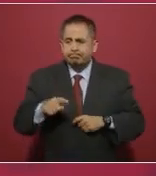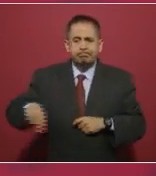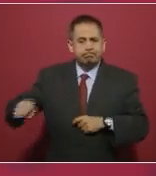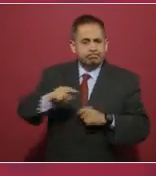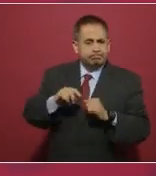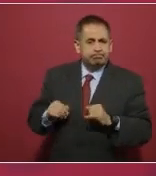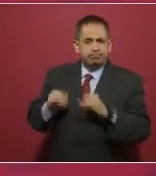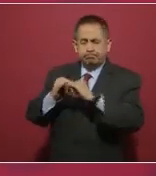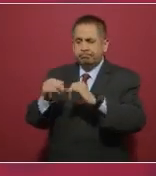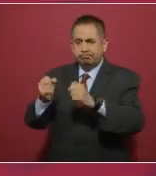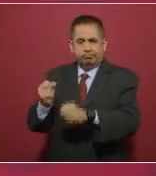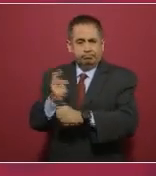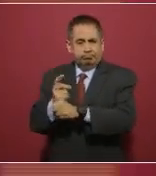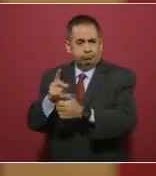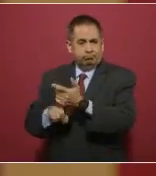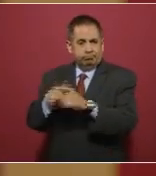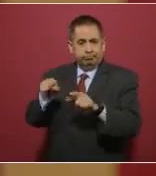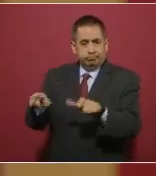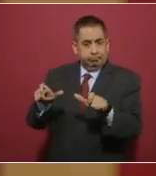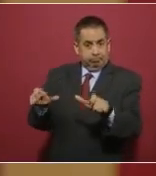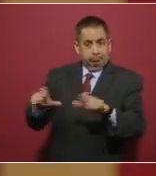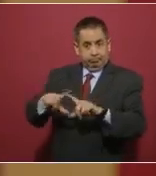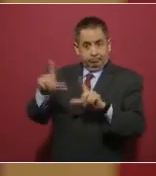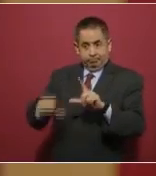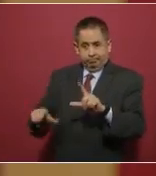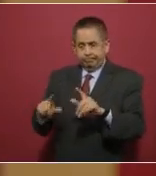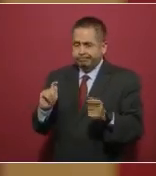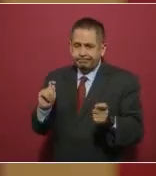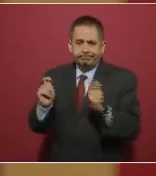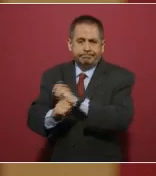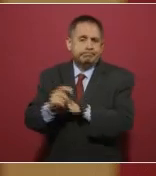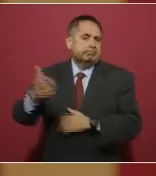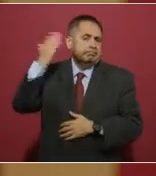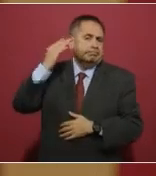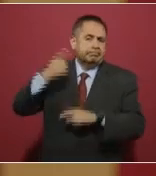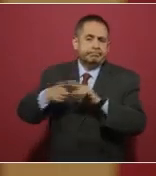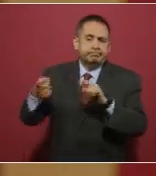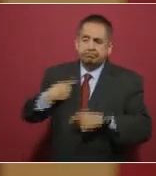instituciones que han tenido otra encomienda